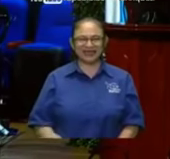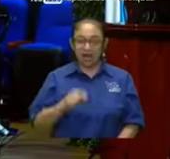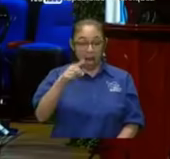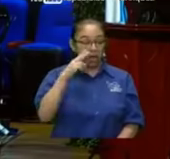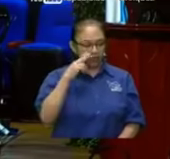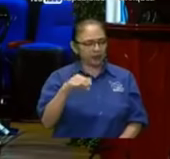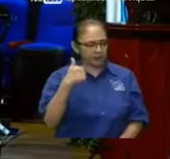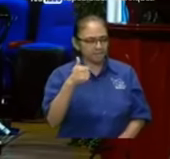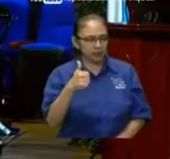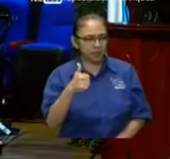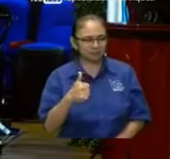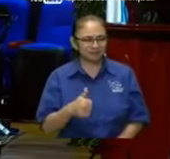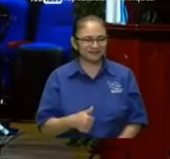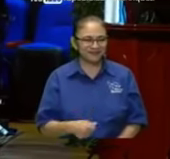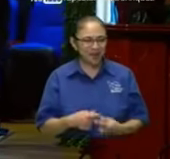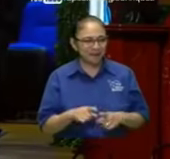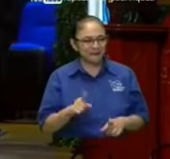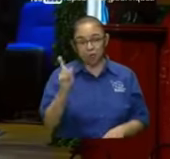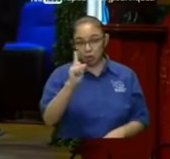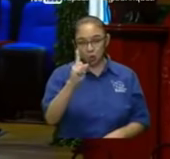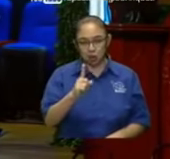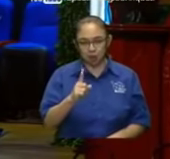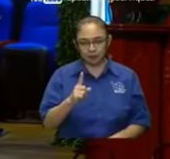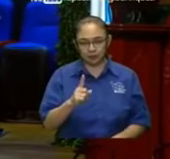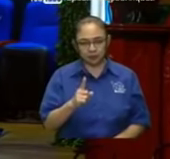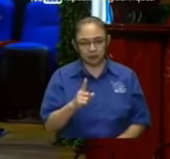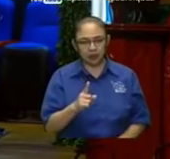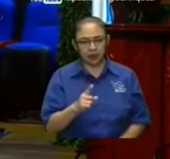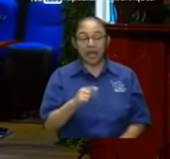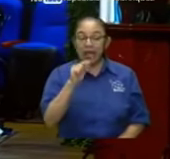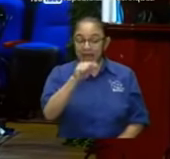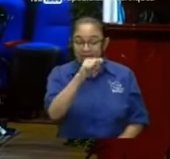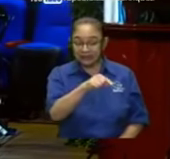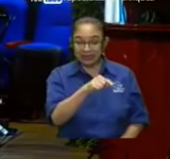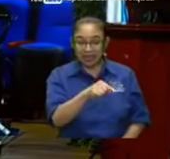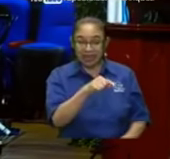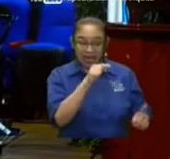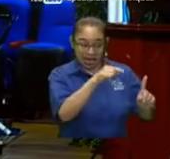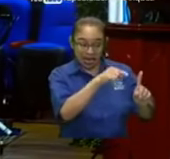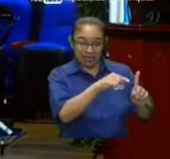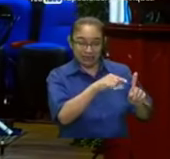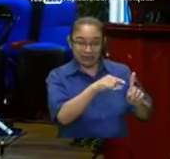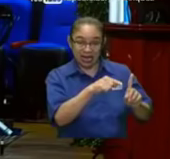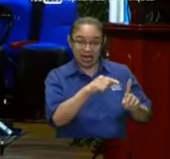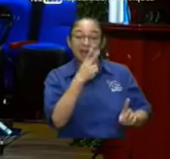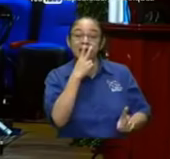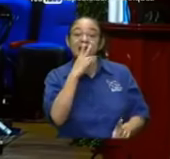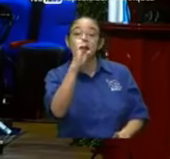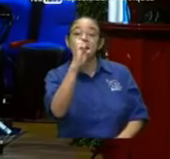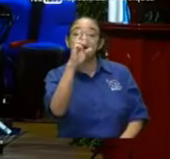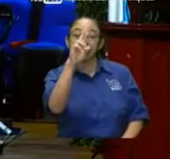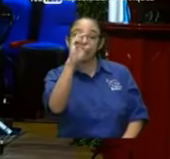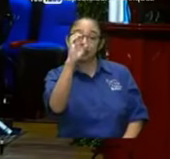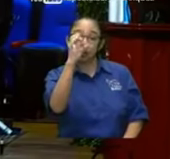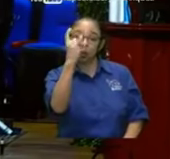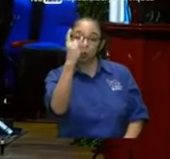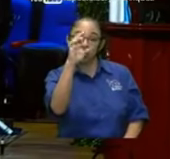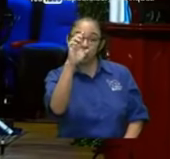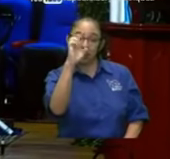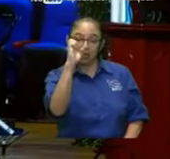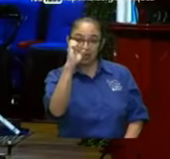chilero. El hombre era un tipo sanguinario. Sanguinario. Y